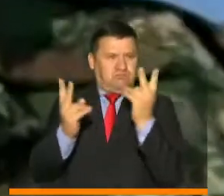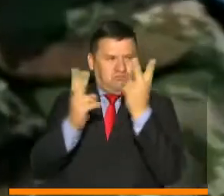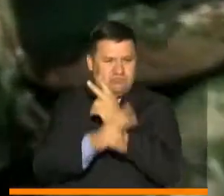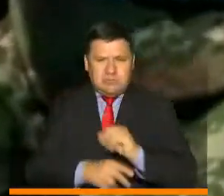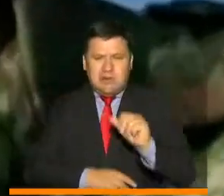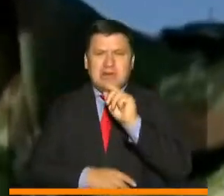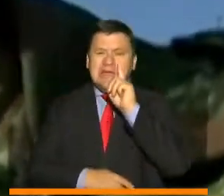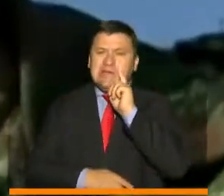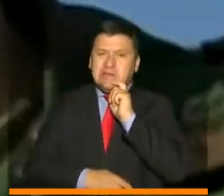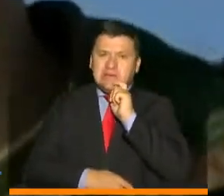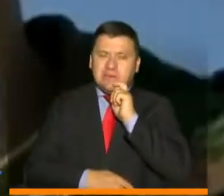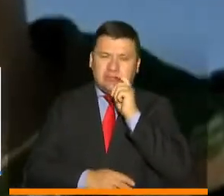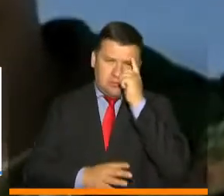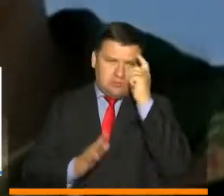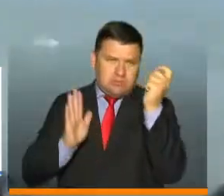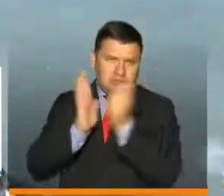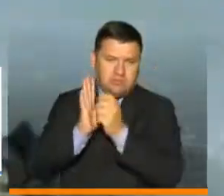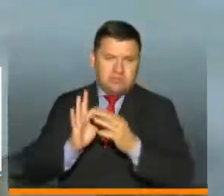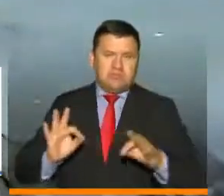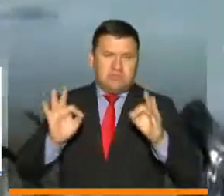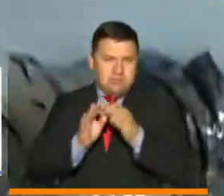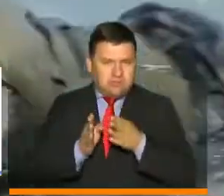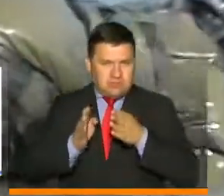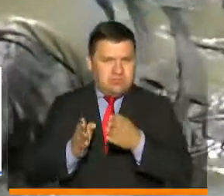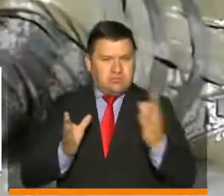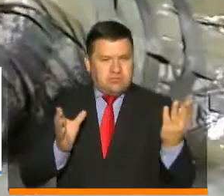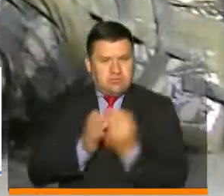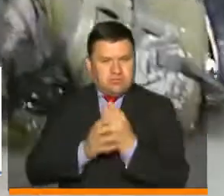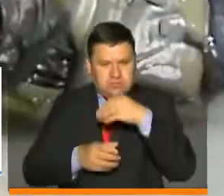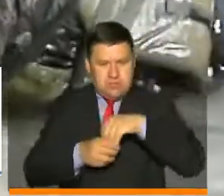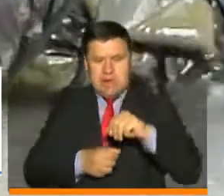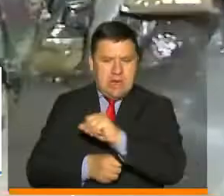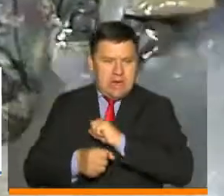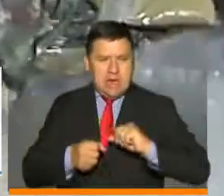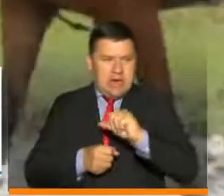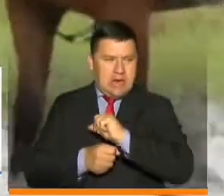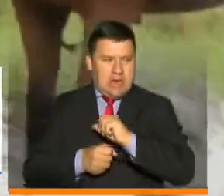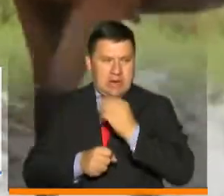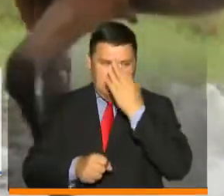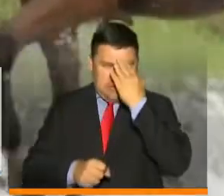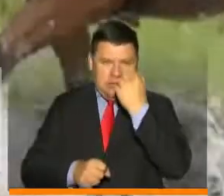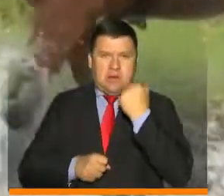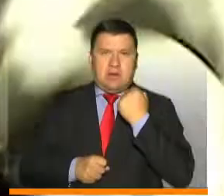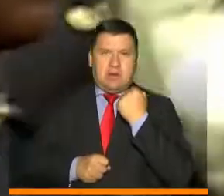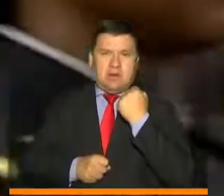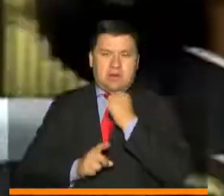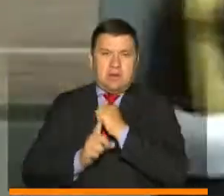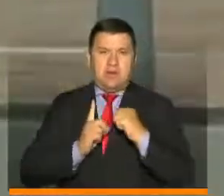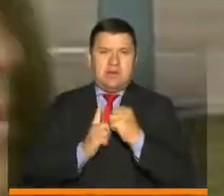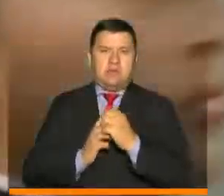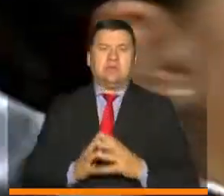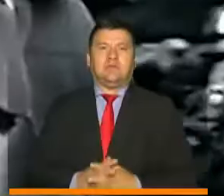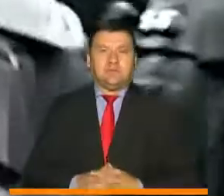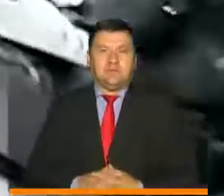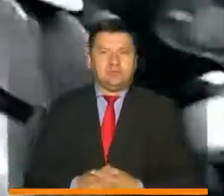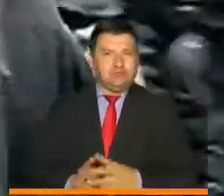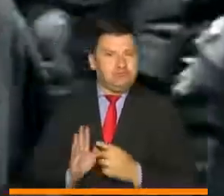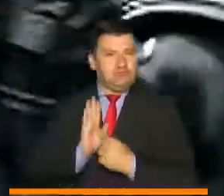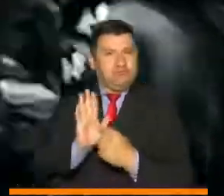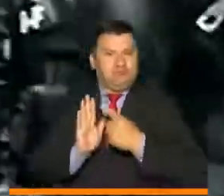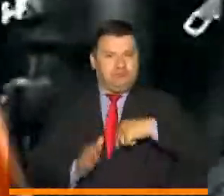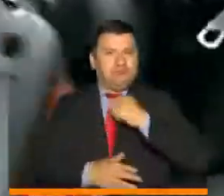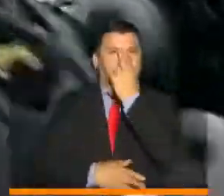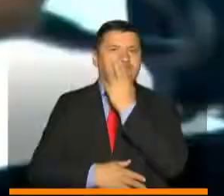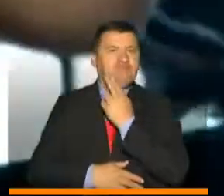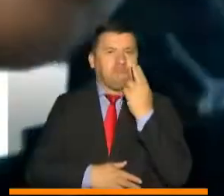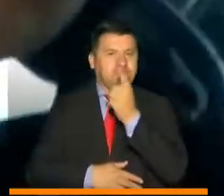violencia sexual, marcan un precedente en el camino a la inclusión de la mujer en todos los sectores de la sociedad. Que muestran ese